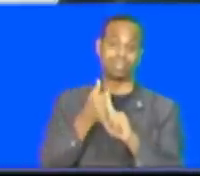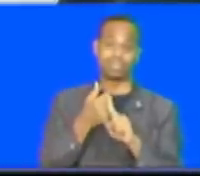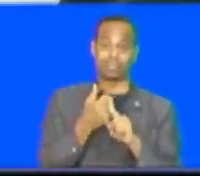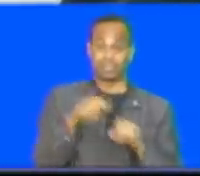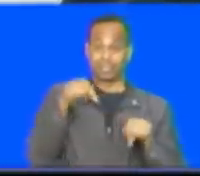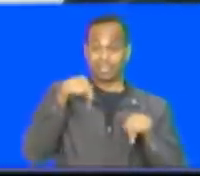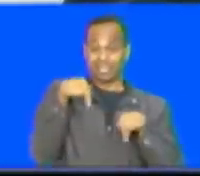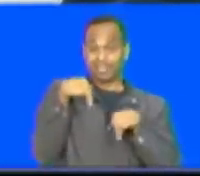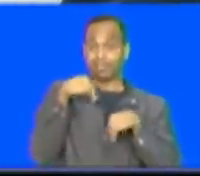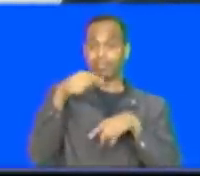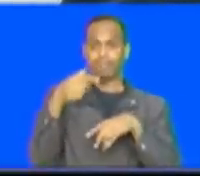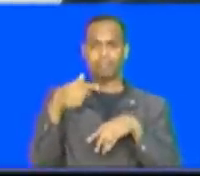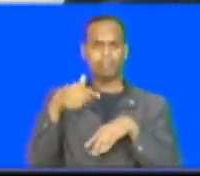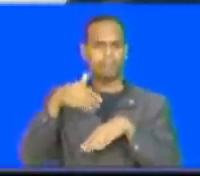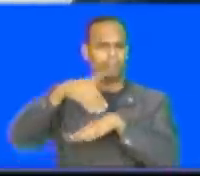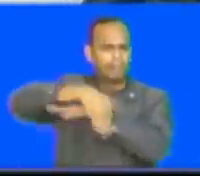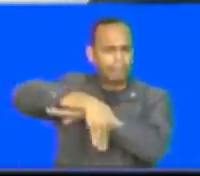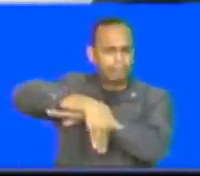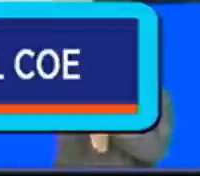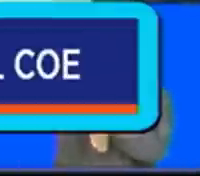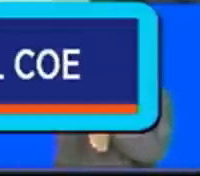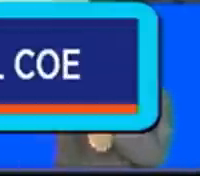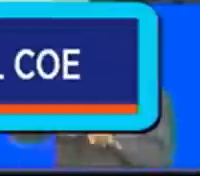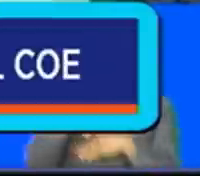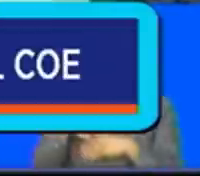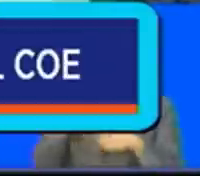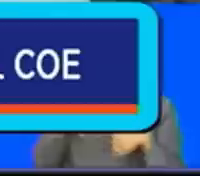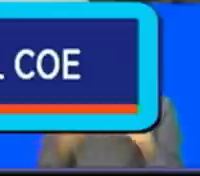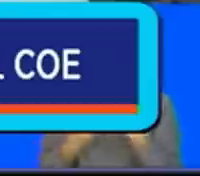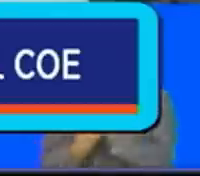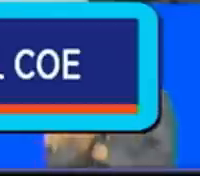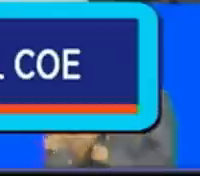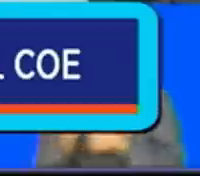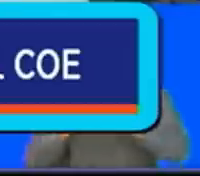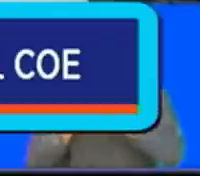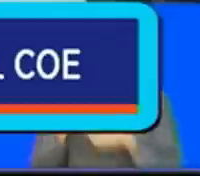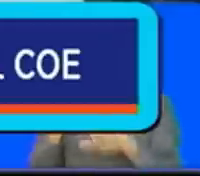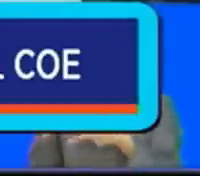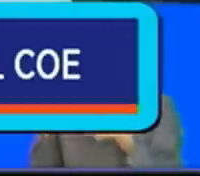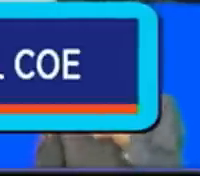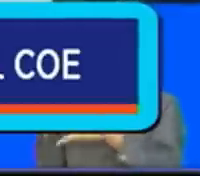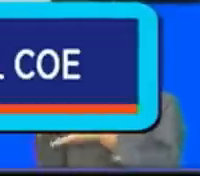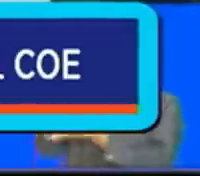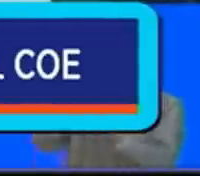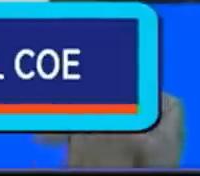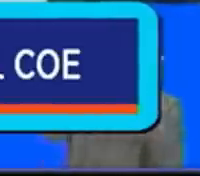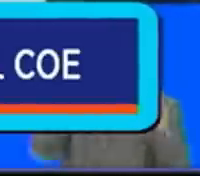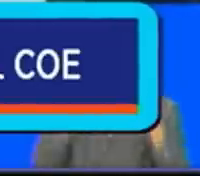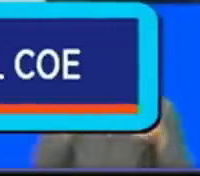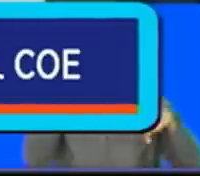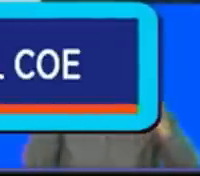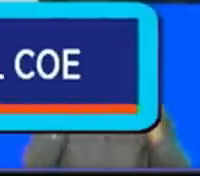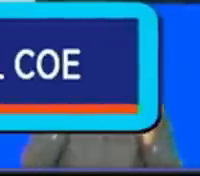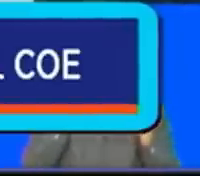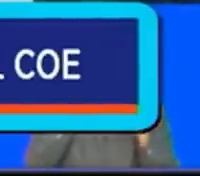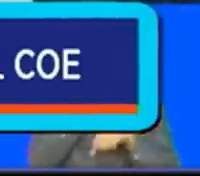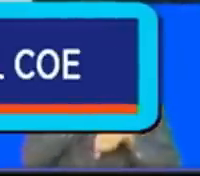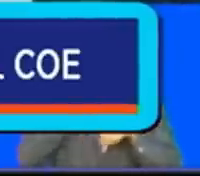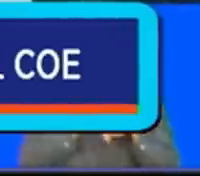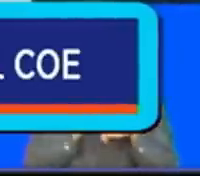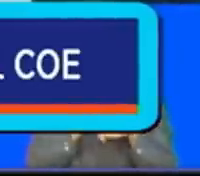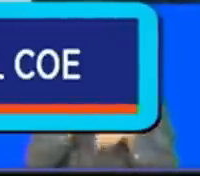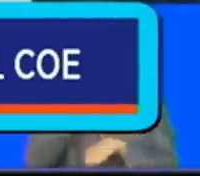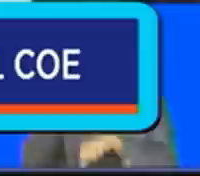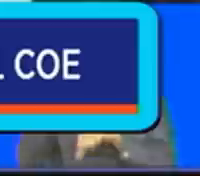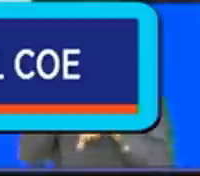esta madrugada a parte del territorio dominicano. Tenemos ya inundaciones urbanas en el Distrito Nacional y en otras provincias.